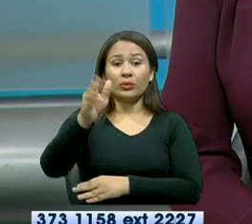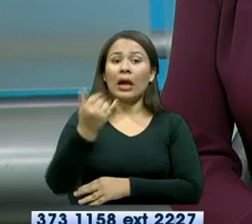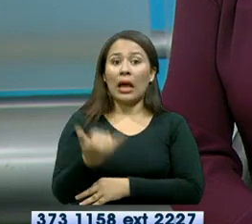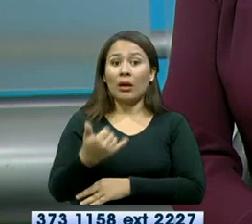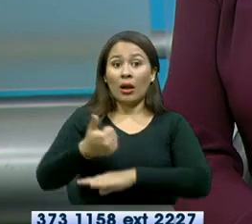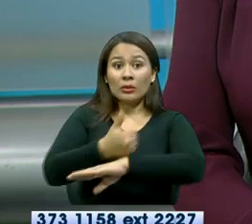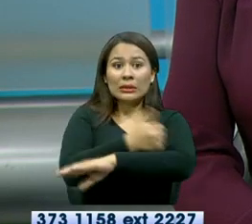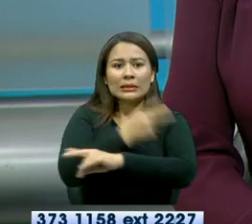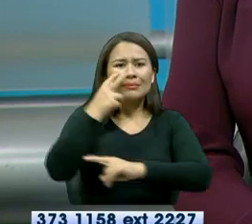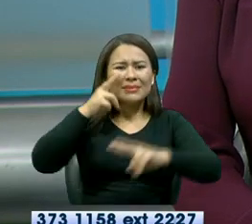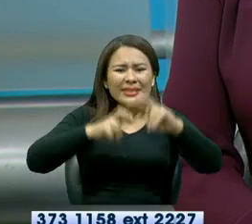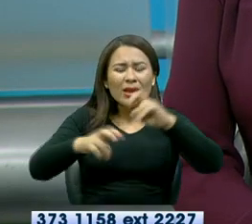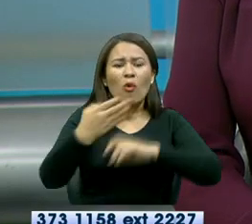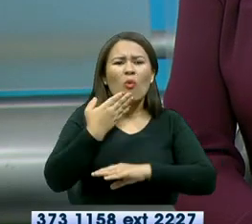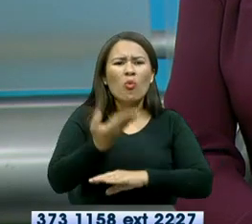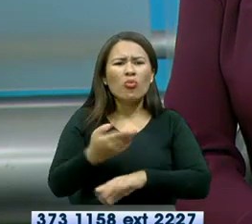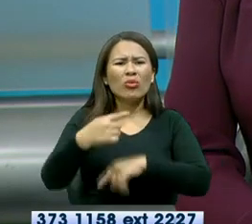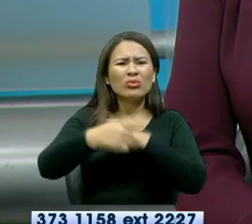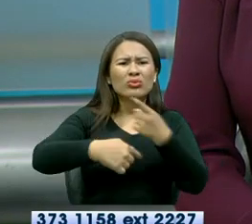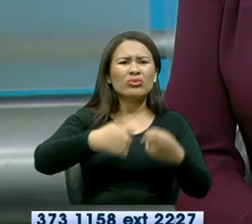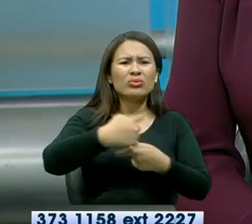las causas de este accidente.